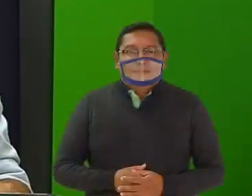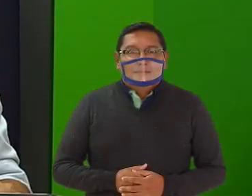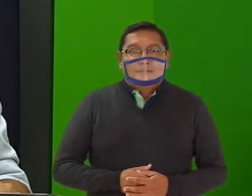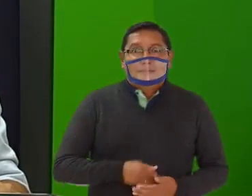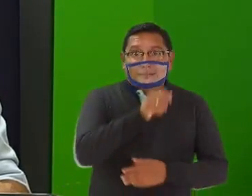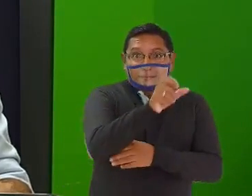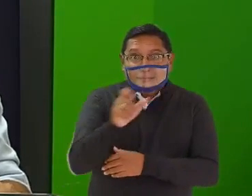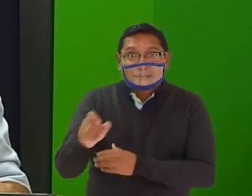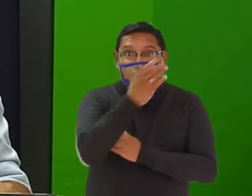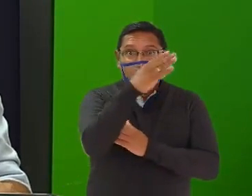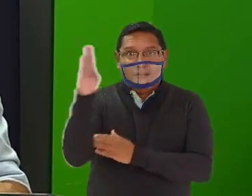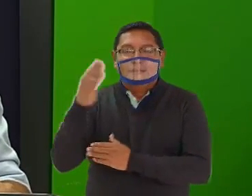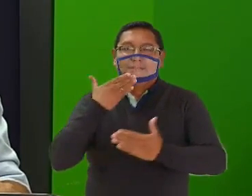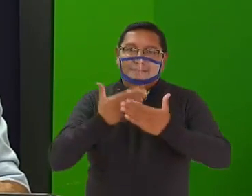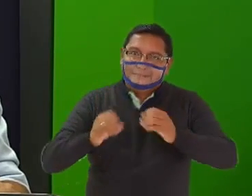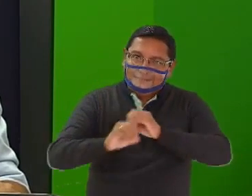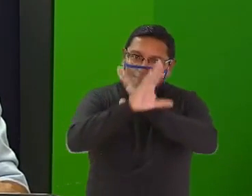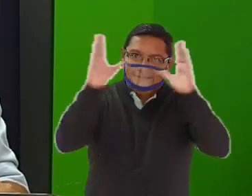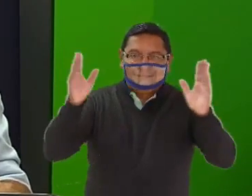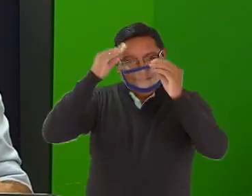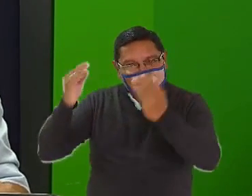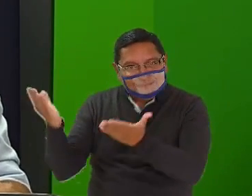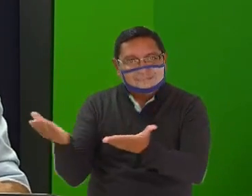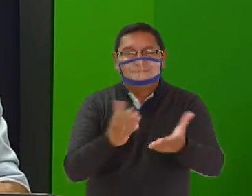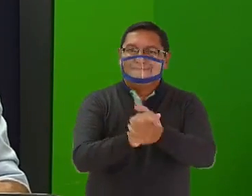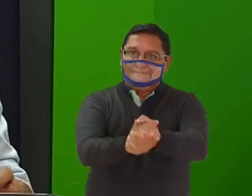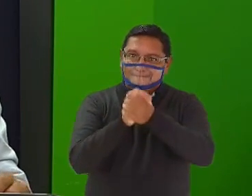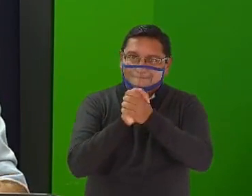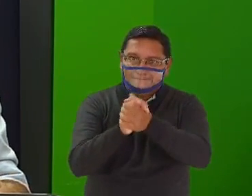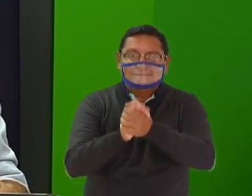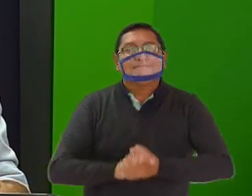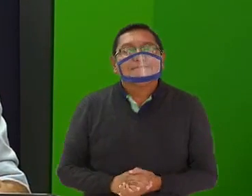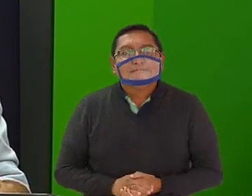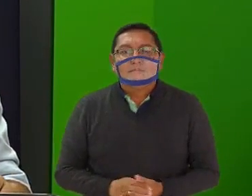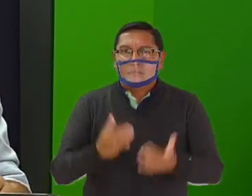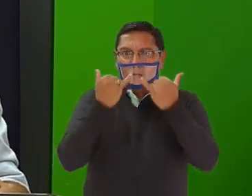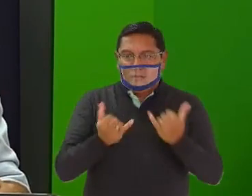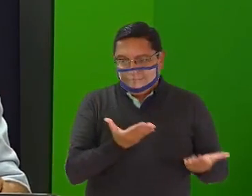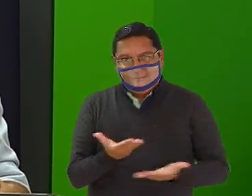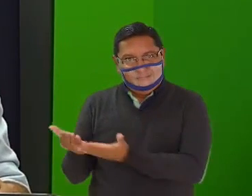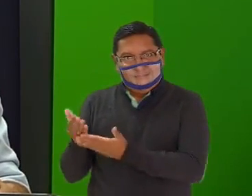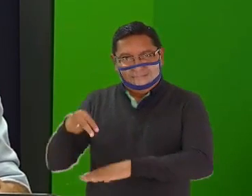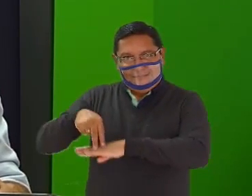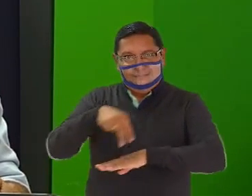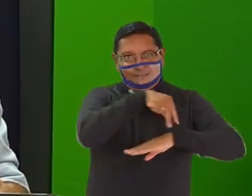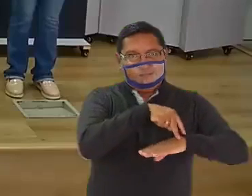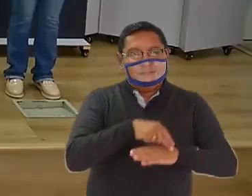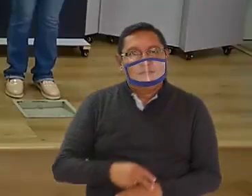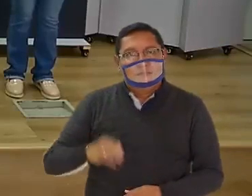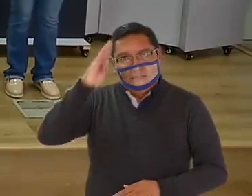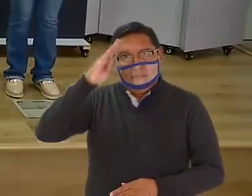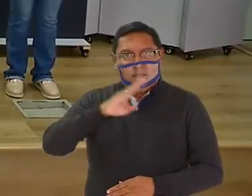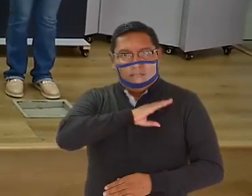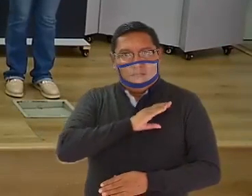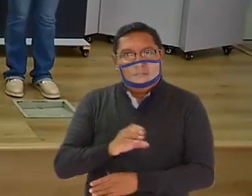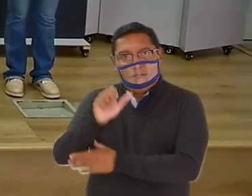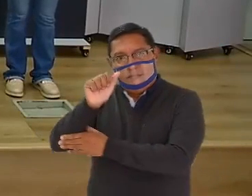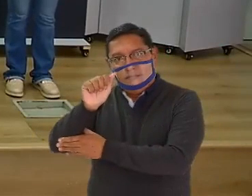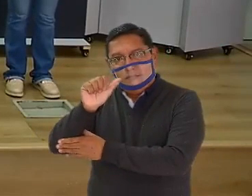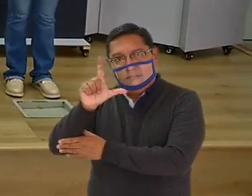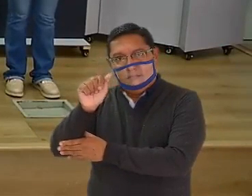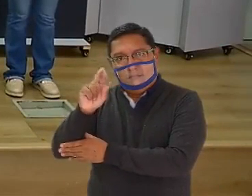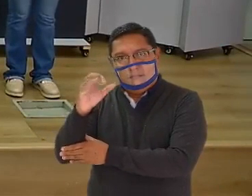Barranquilleros, buenos días. Reciban un cordial saludo. Hoy me acompañan el comandante de la policía, Brigadier General Ricardo